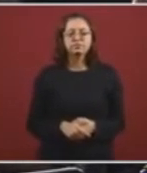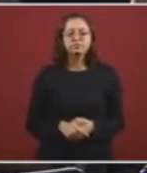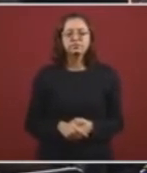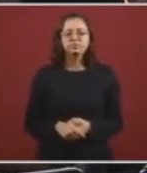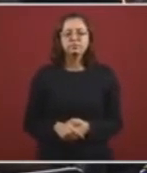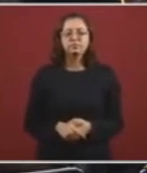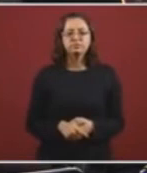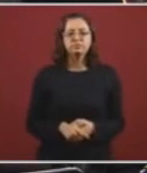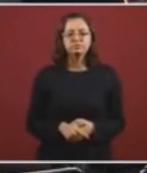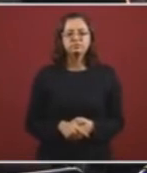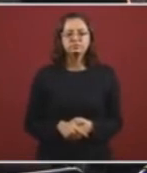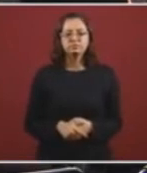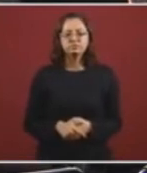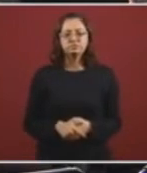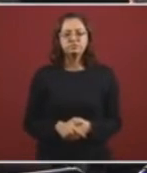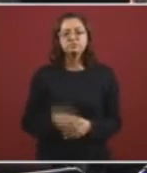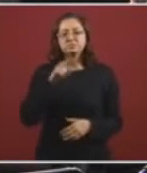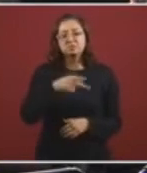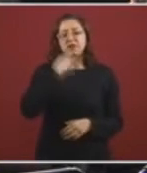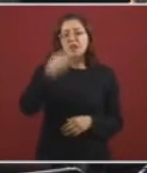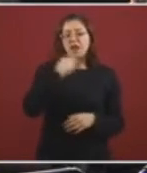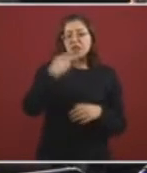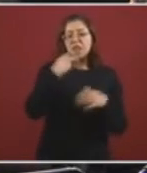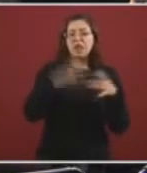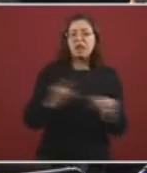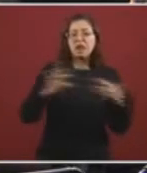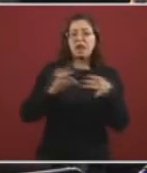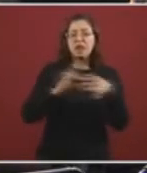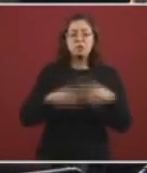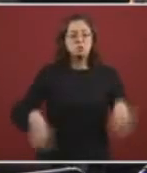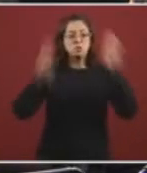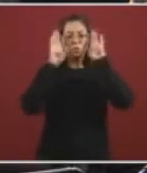bastante, bastante conservador.